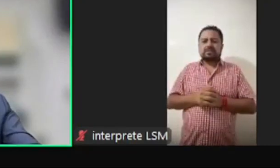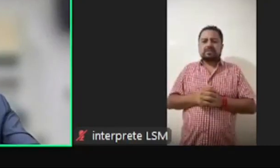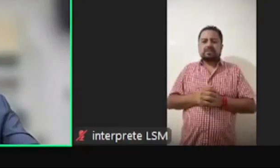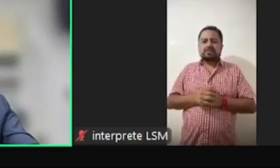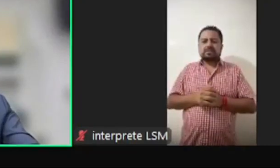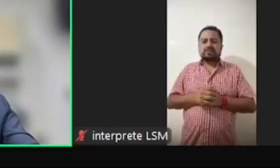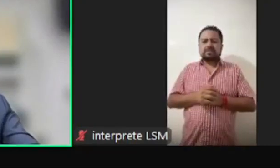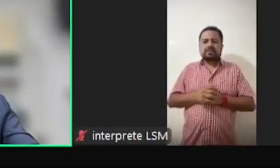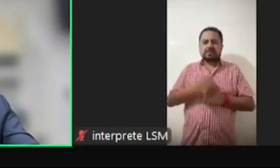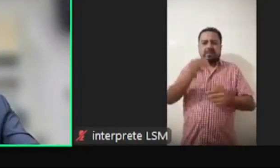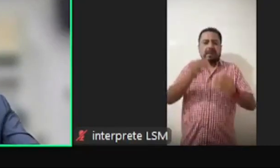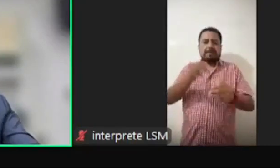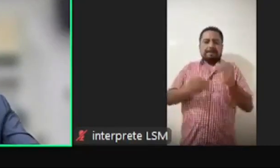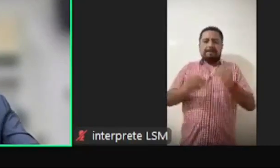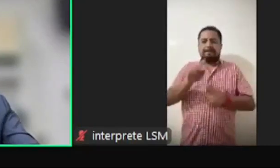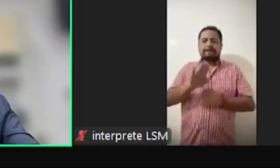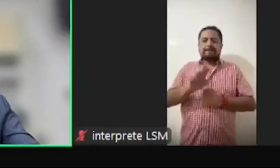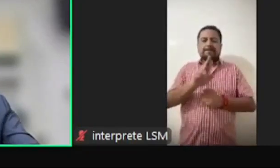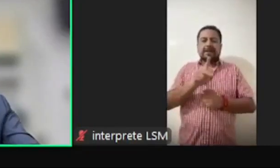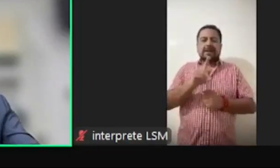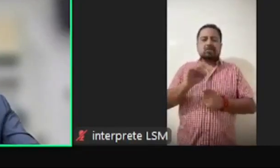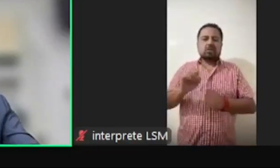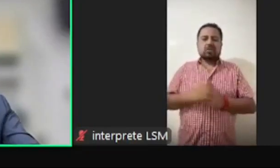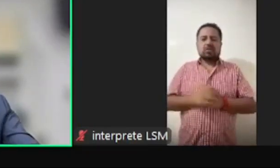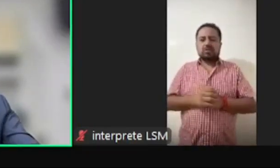Magistrada Hilda Rosa Delgado Brito.